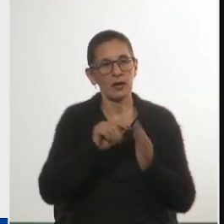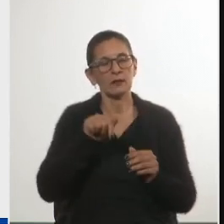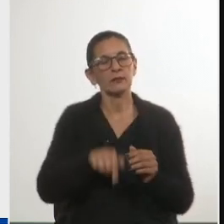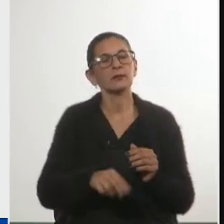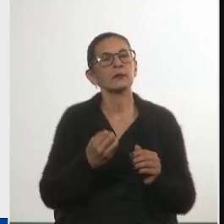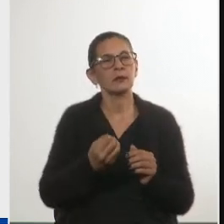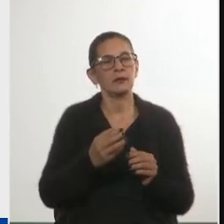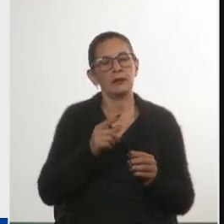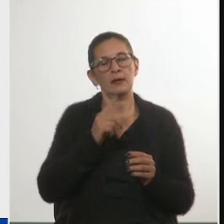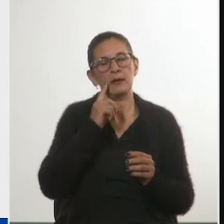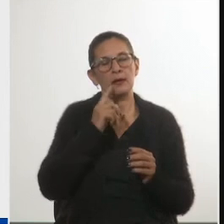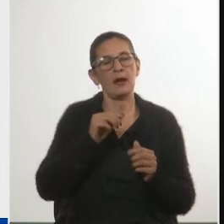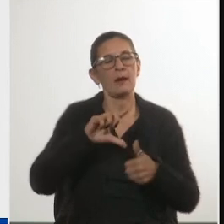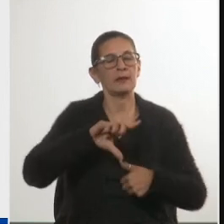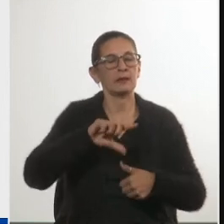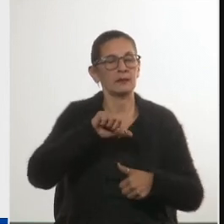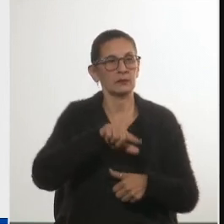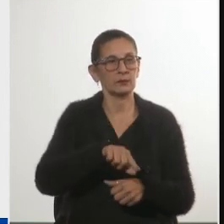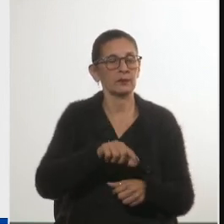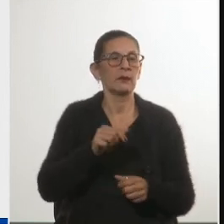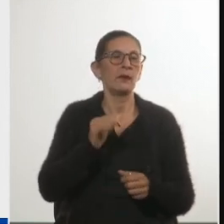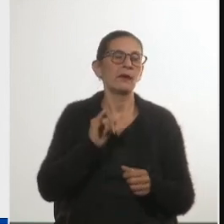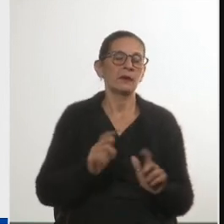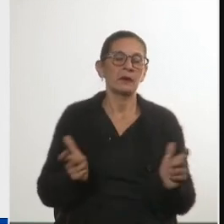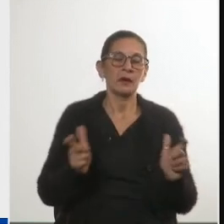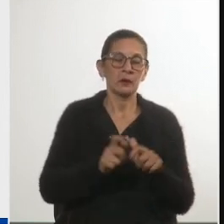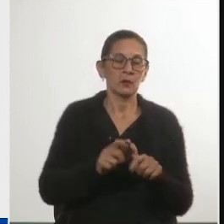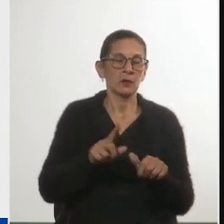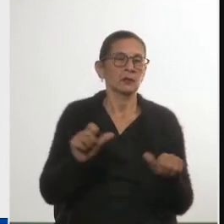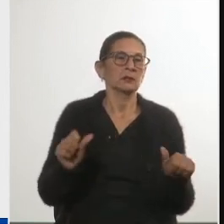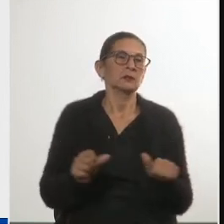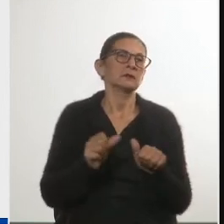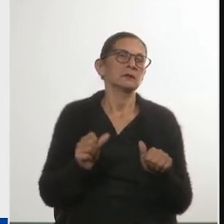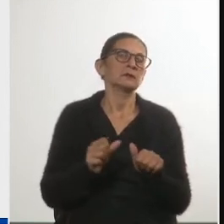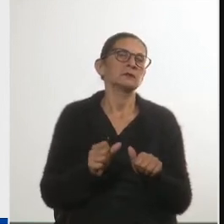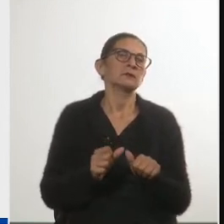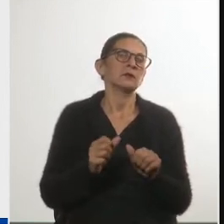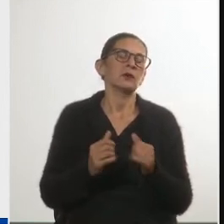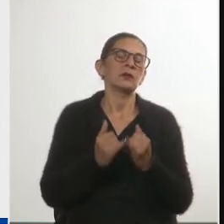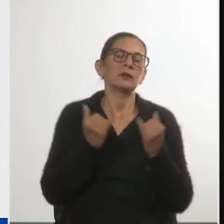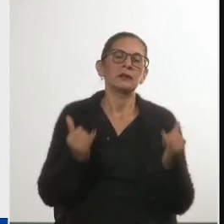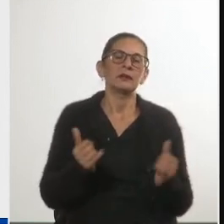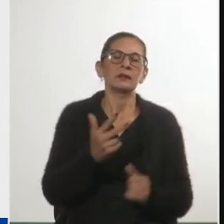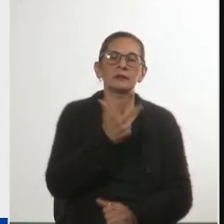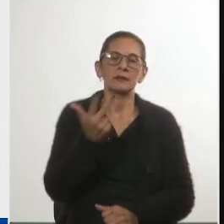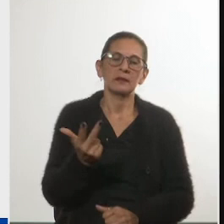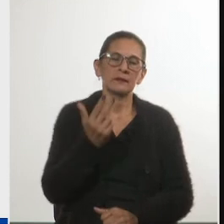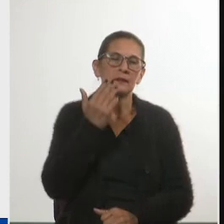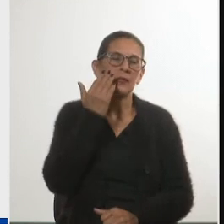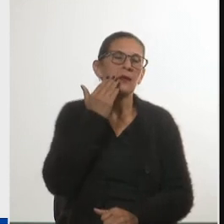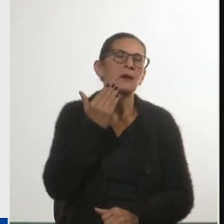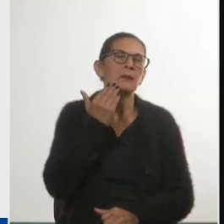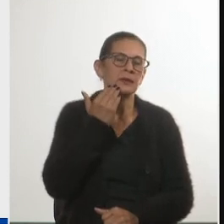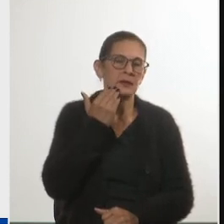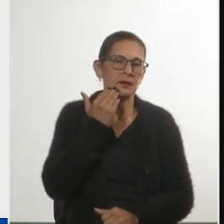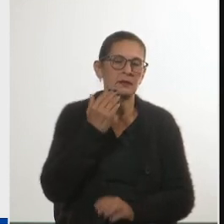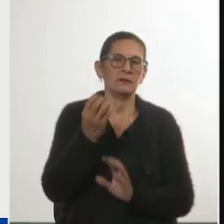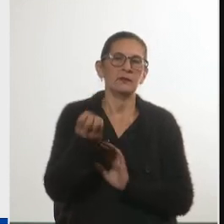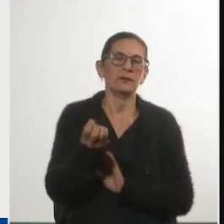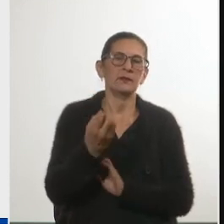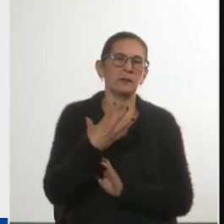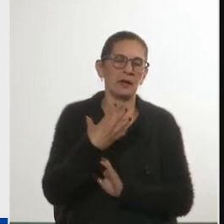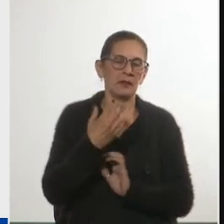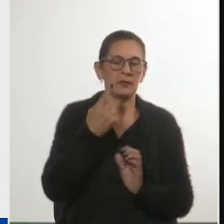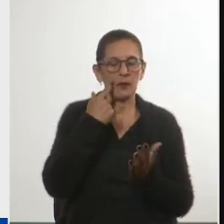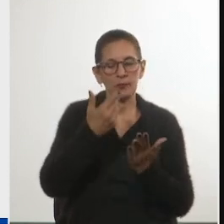programa para el Cono Sur de América Latina. La reunión fue realizada el día 3 de abril y el día 3 de abril se nos envió